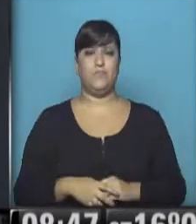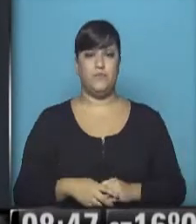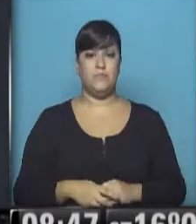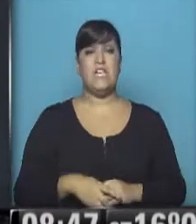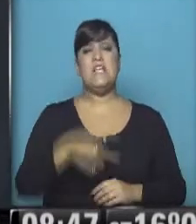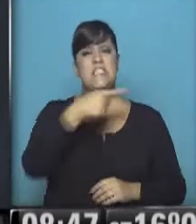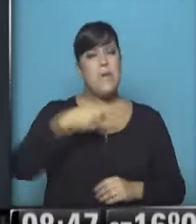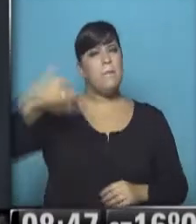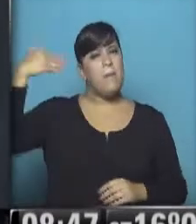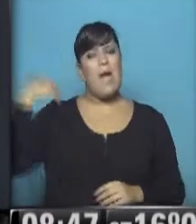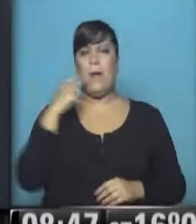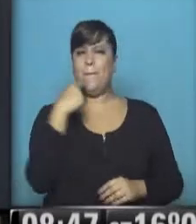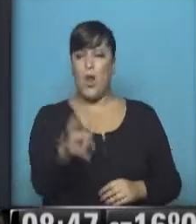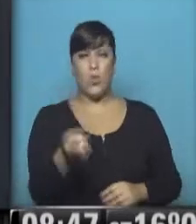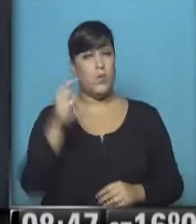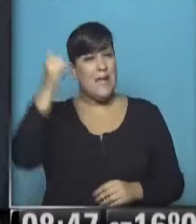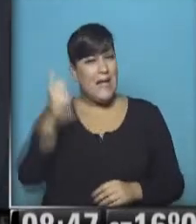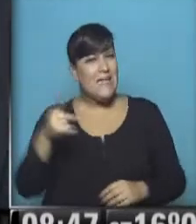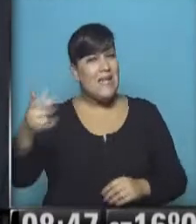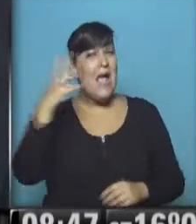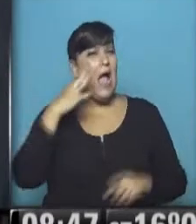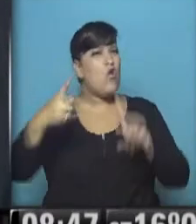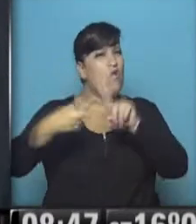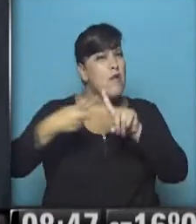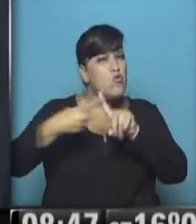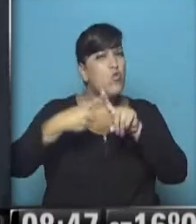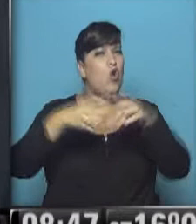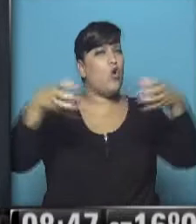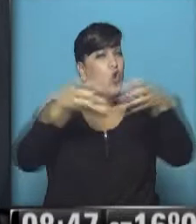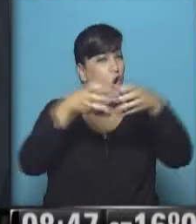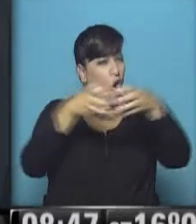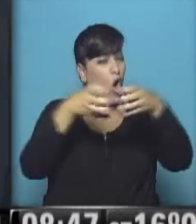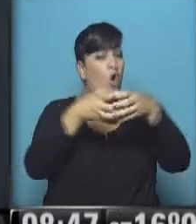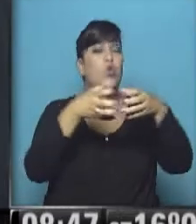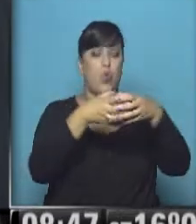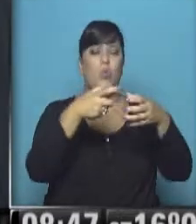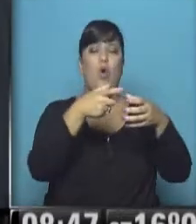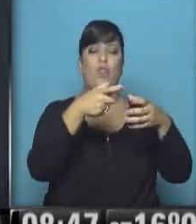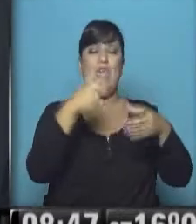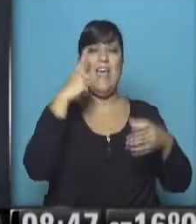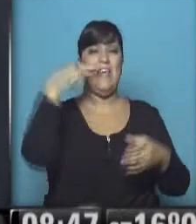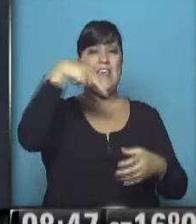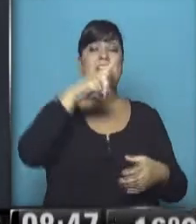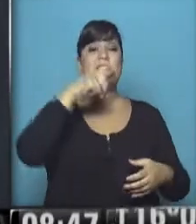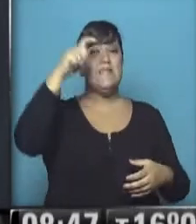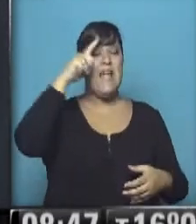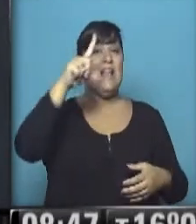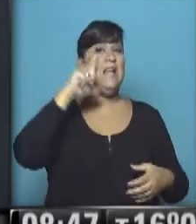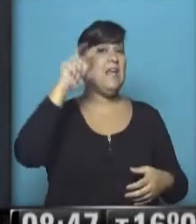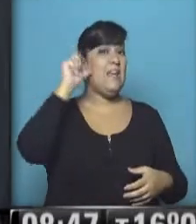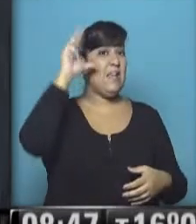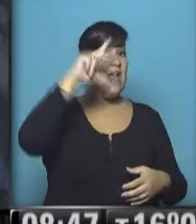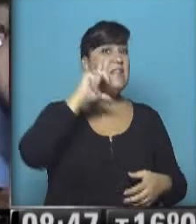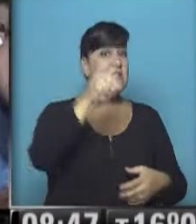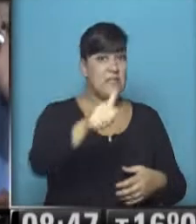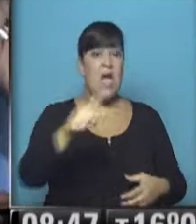estas semanas era si él tenía algún tipo de vínculo con los servicios de inteligencia. Su abogado dijo que, de hecho, ni siquiera conocía a